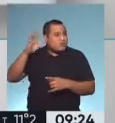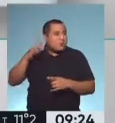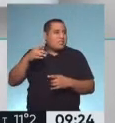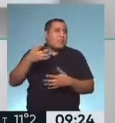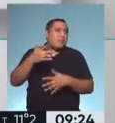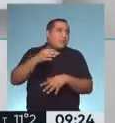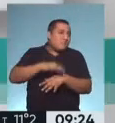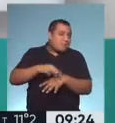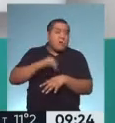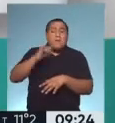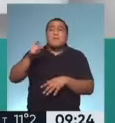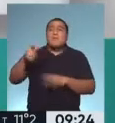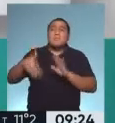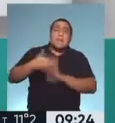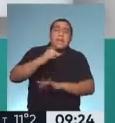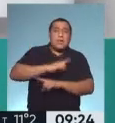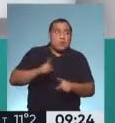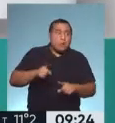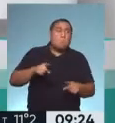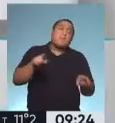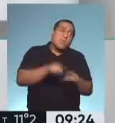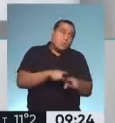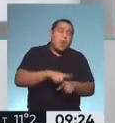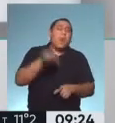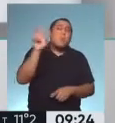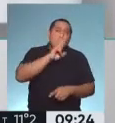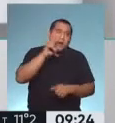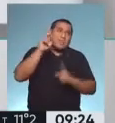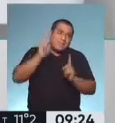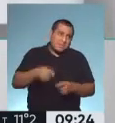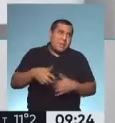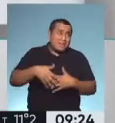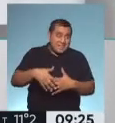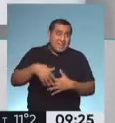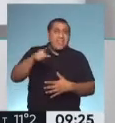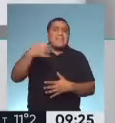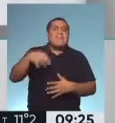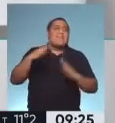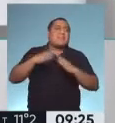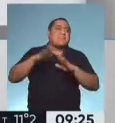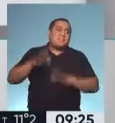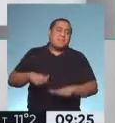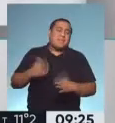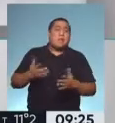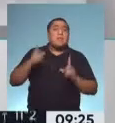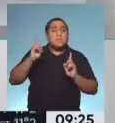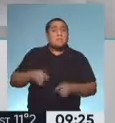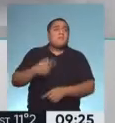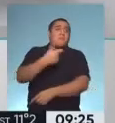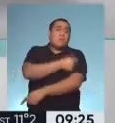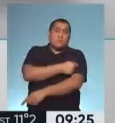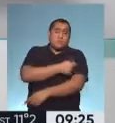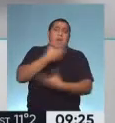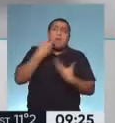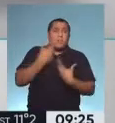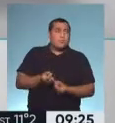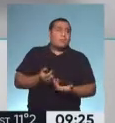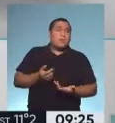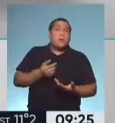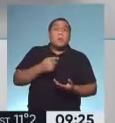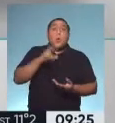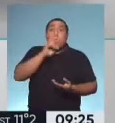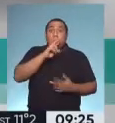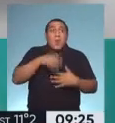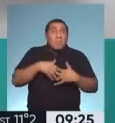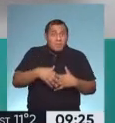posición posible y vacunarse que ahí está el punto es es segura la vacunación en todos los casos pero la población de mujeres